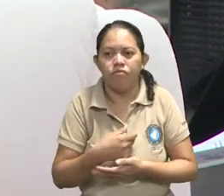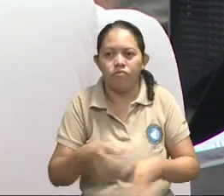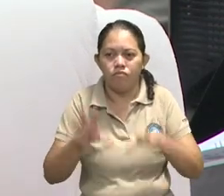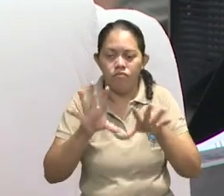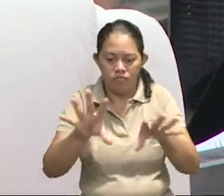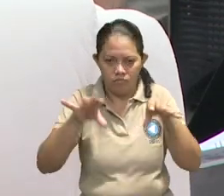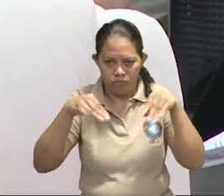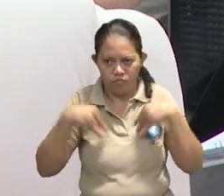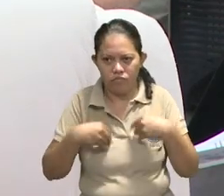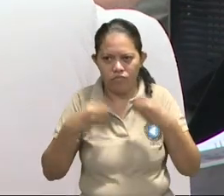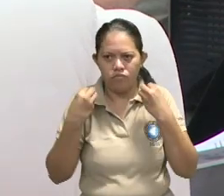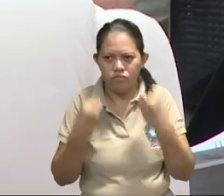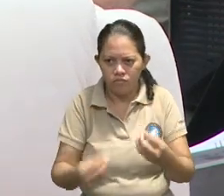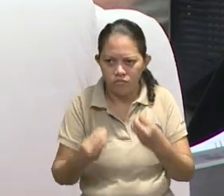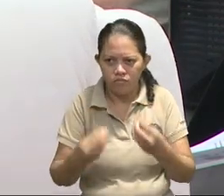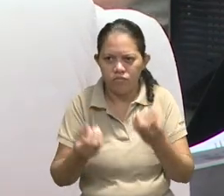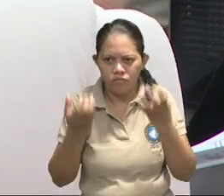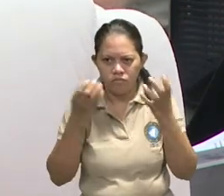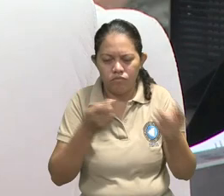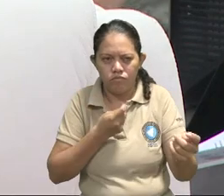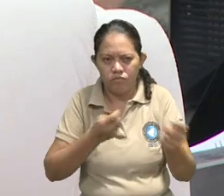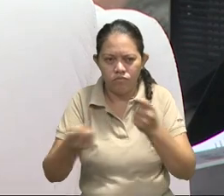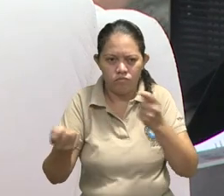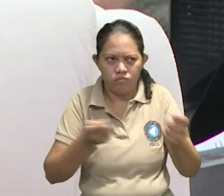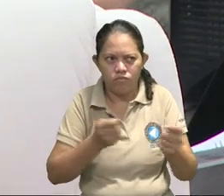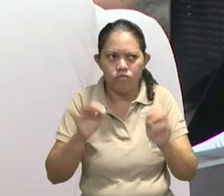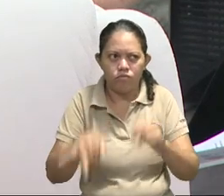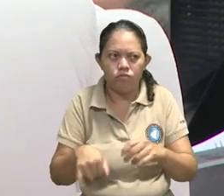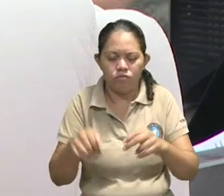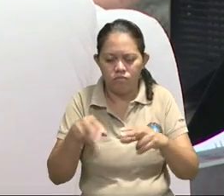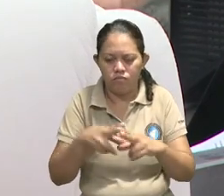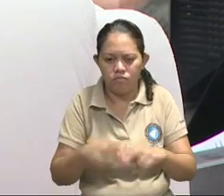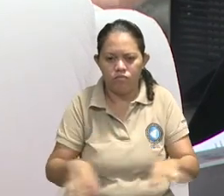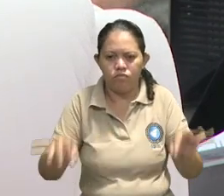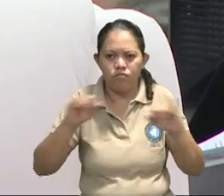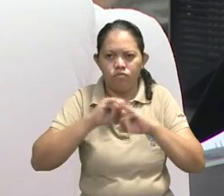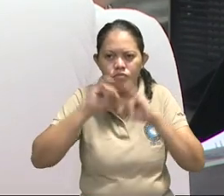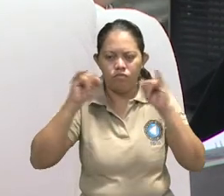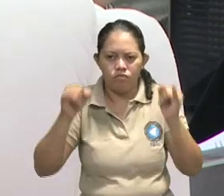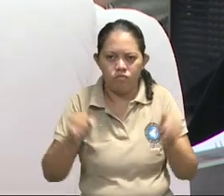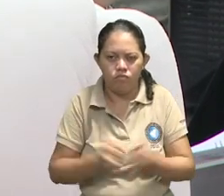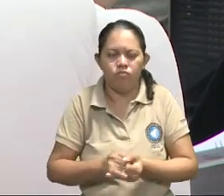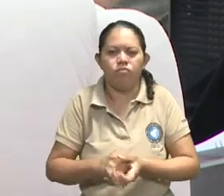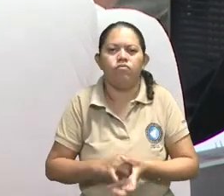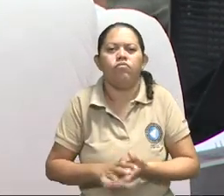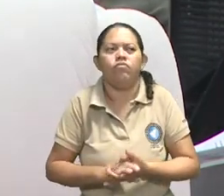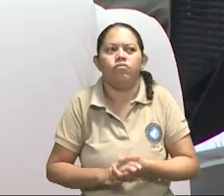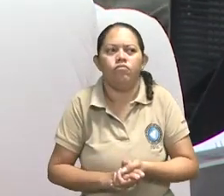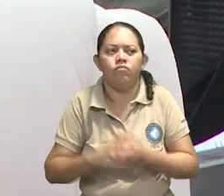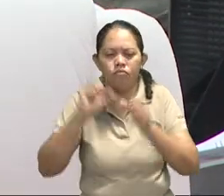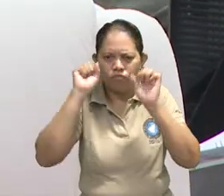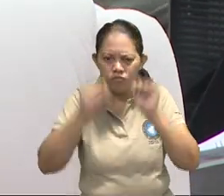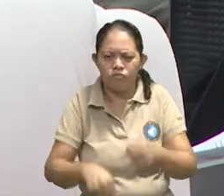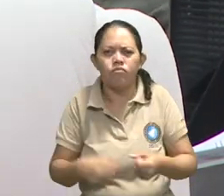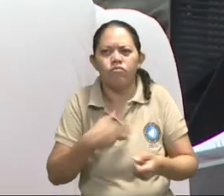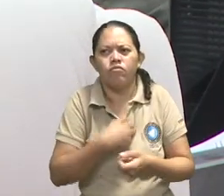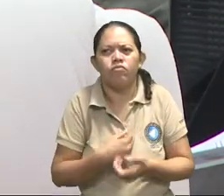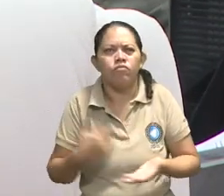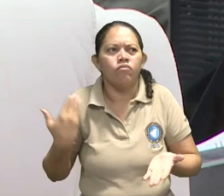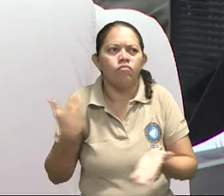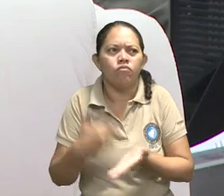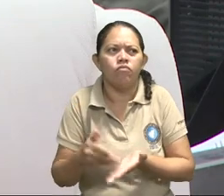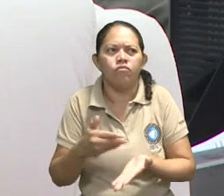adoptando múltiples entes reguladores a nivel mundial. Y se puede traducir de manera